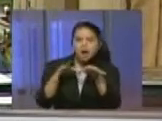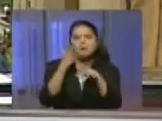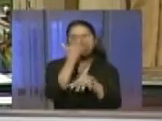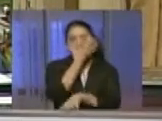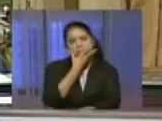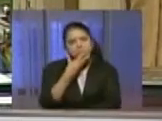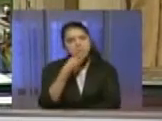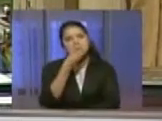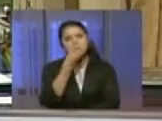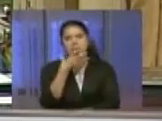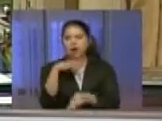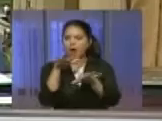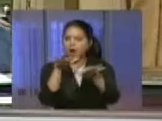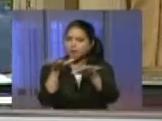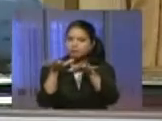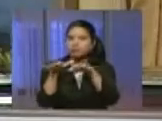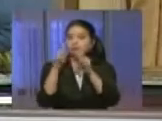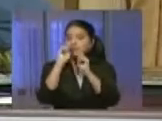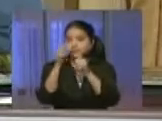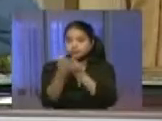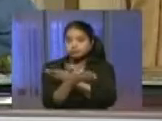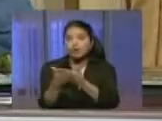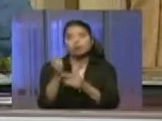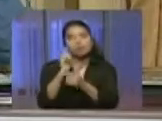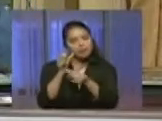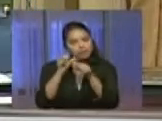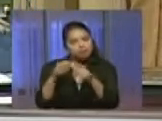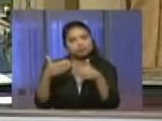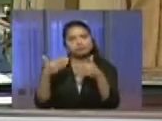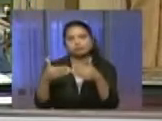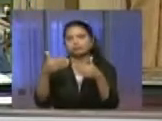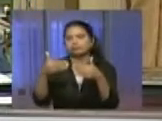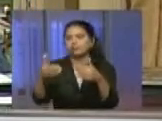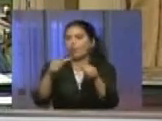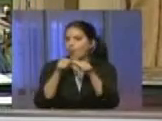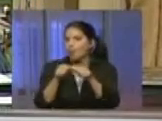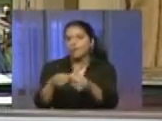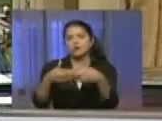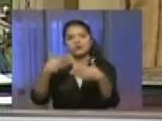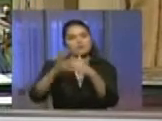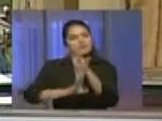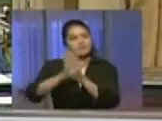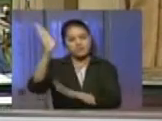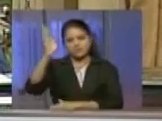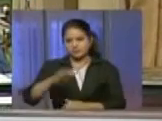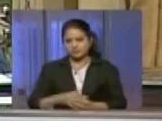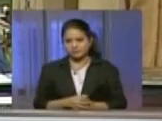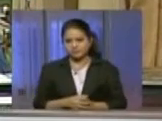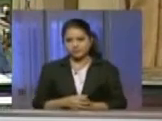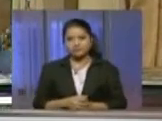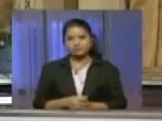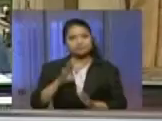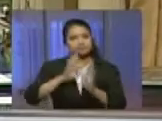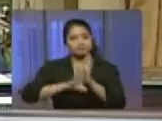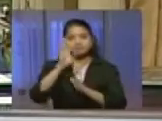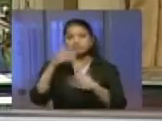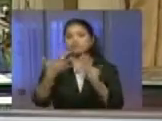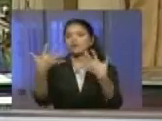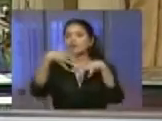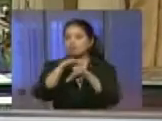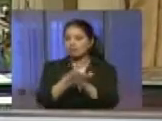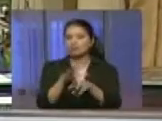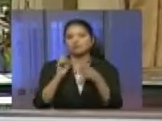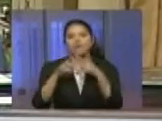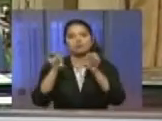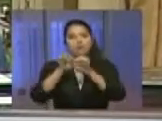de dignificación debe avanzarse hacia niveles superiores verdad niveles Superiores de integración de la